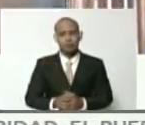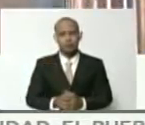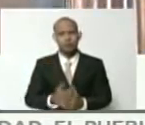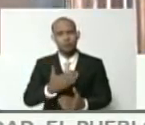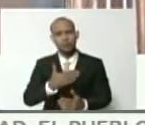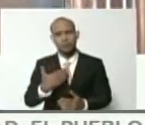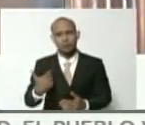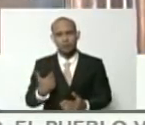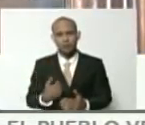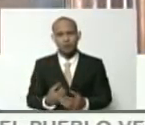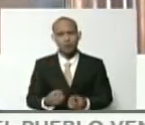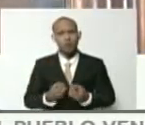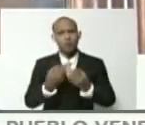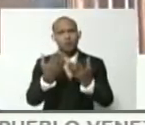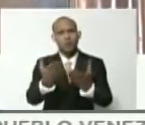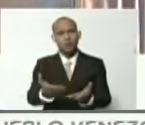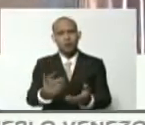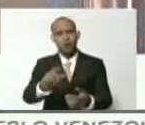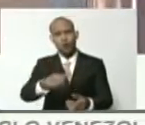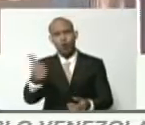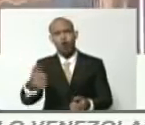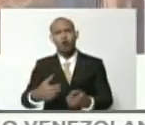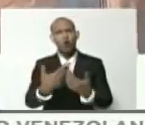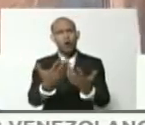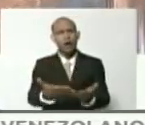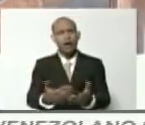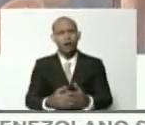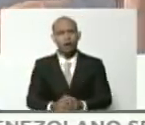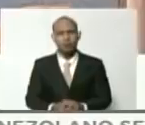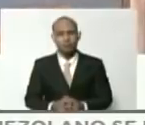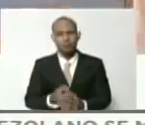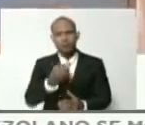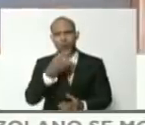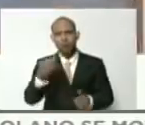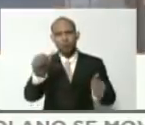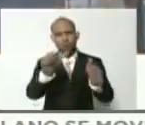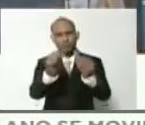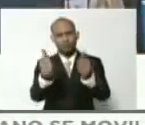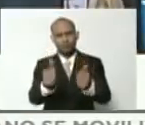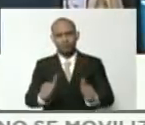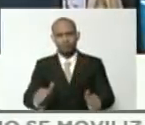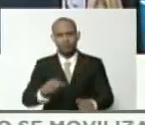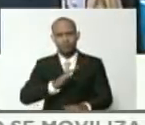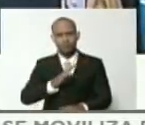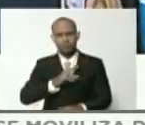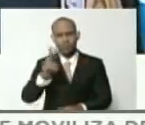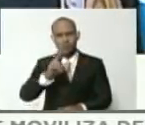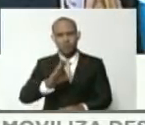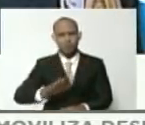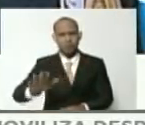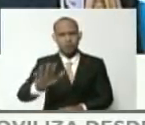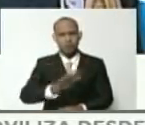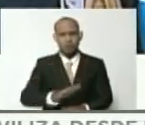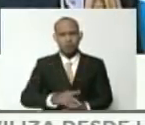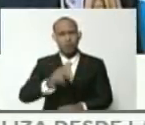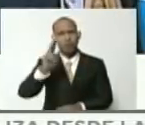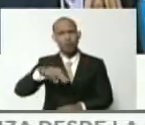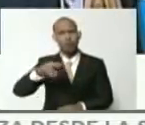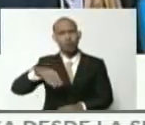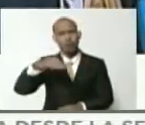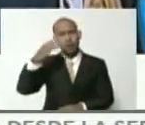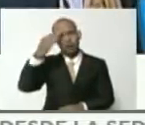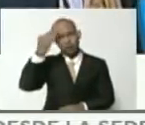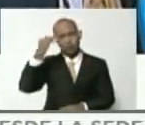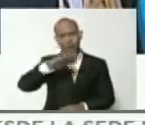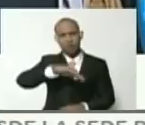quiero darle este regalo del buen arte plástico venezolano para que nunca olvide nuestra montaña.